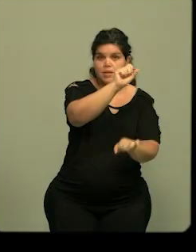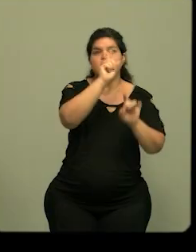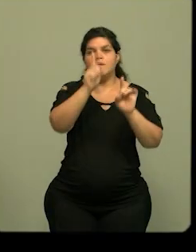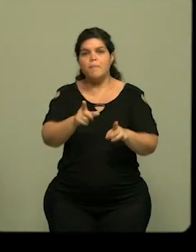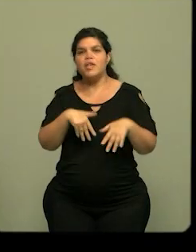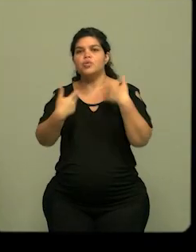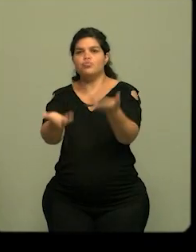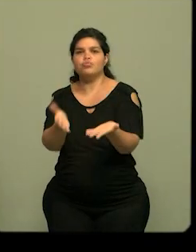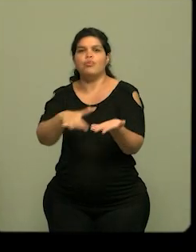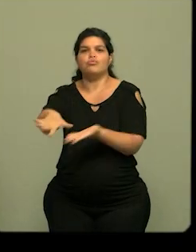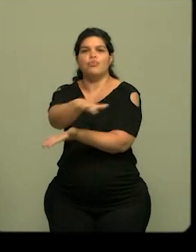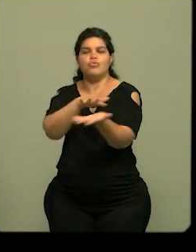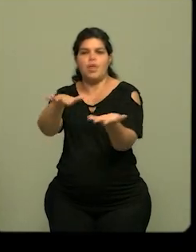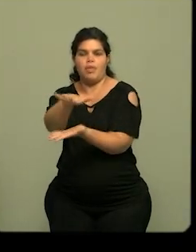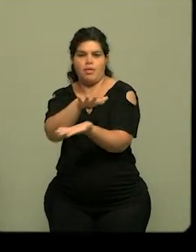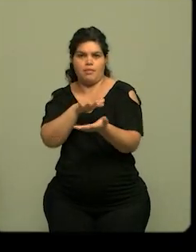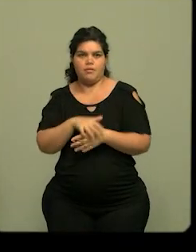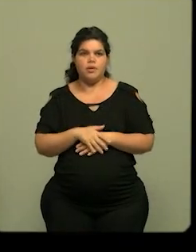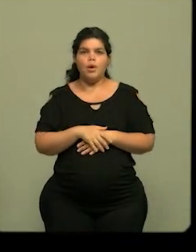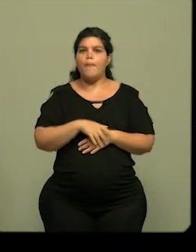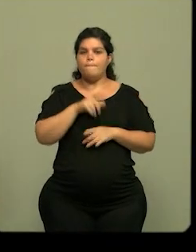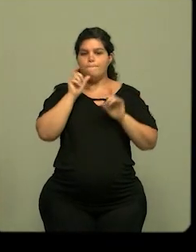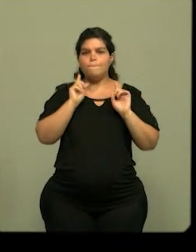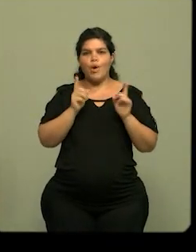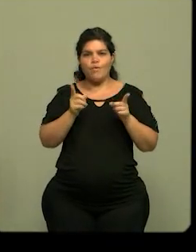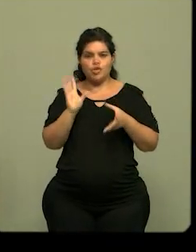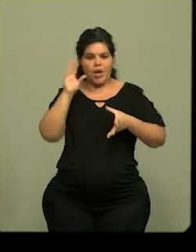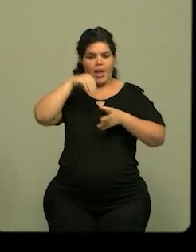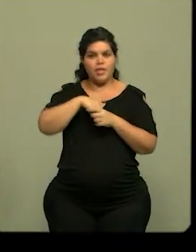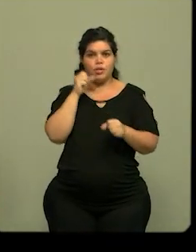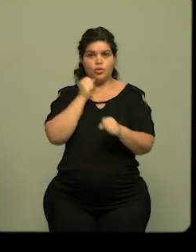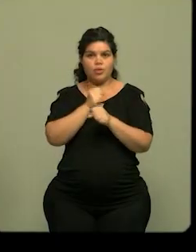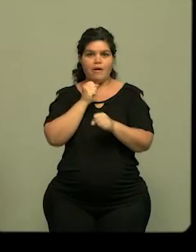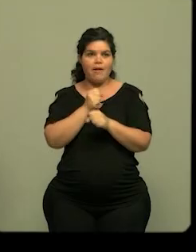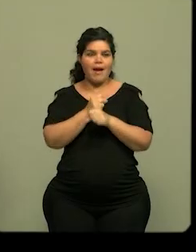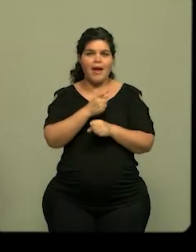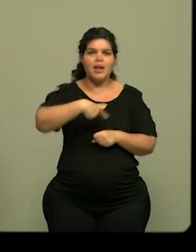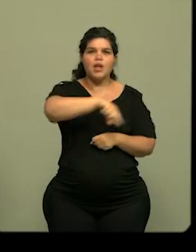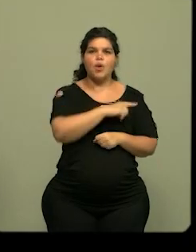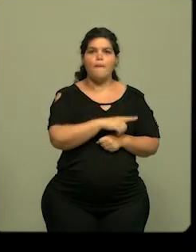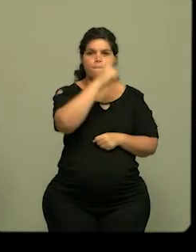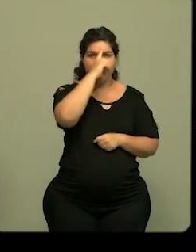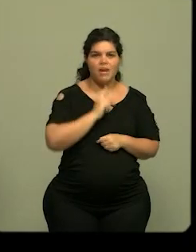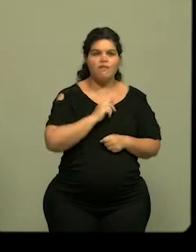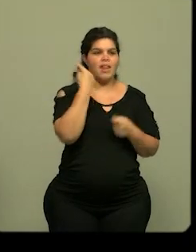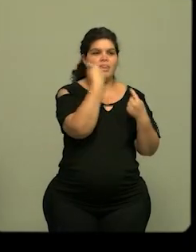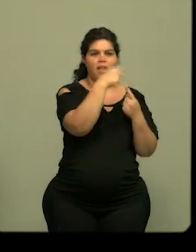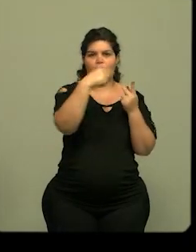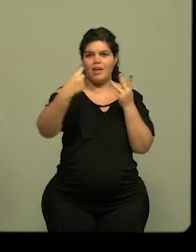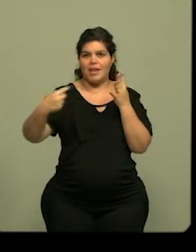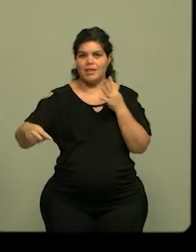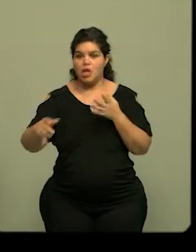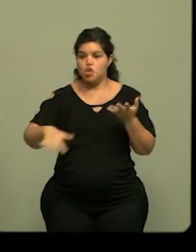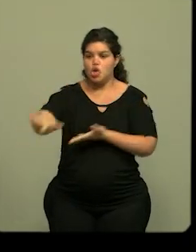docente con distintas habilidades y con distintos perfiles que pueden dar respuesta a las demandas que la sociedad nos está